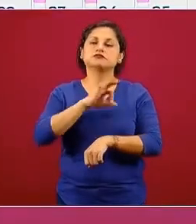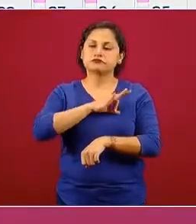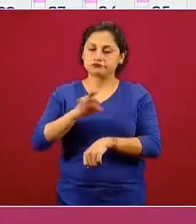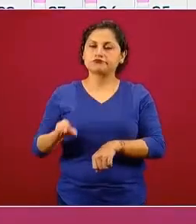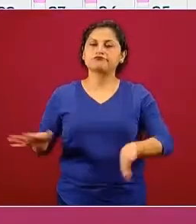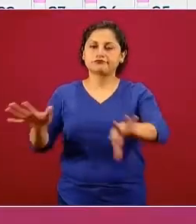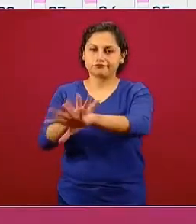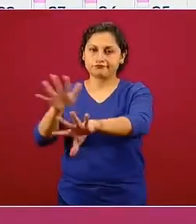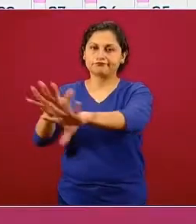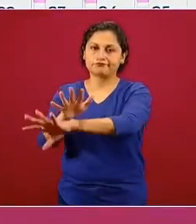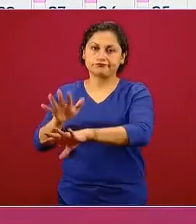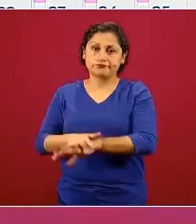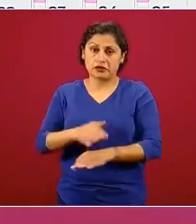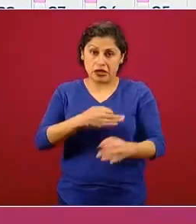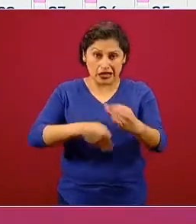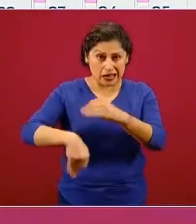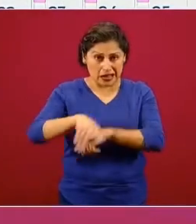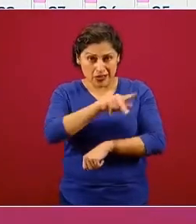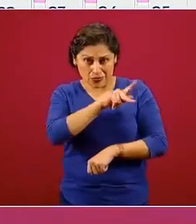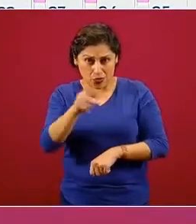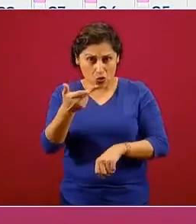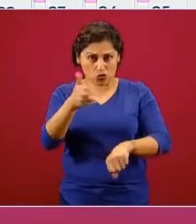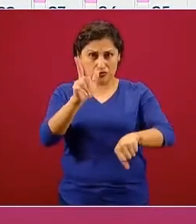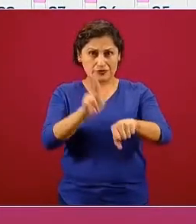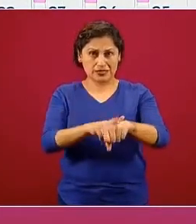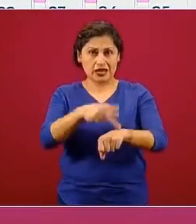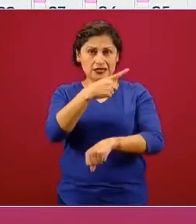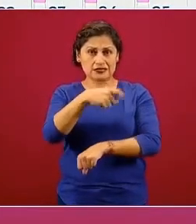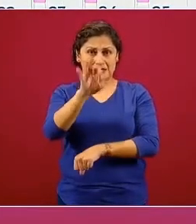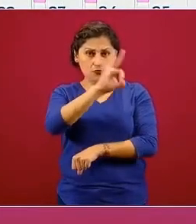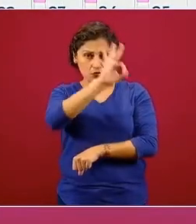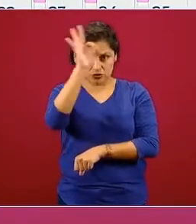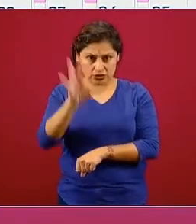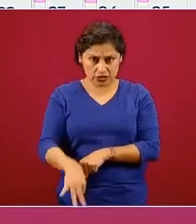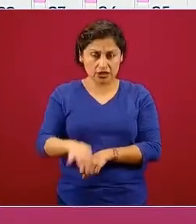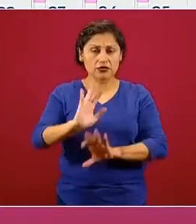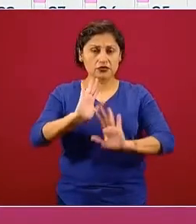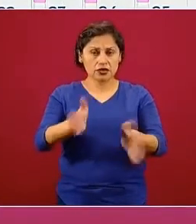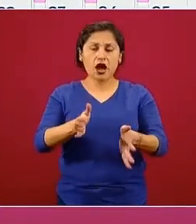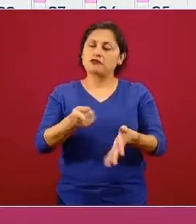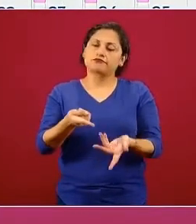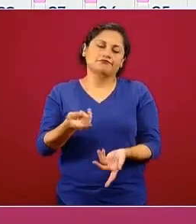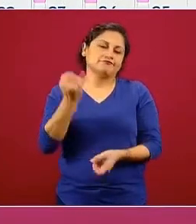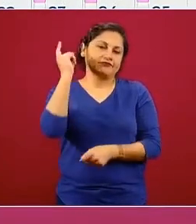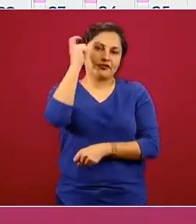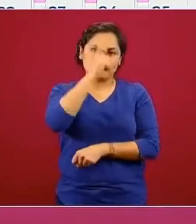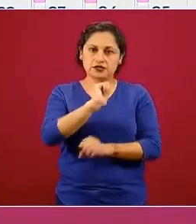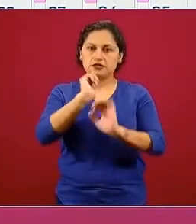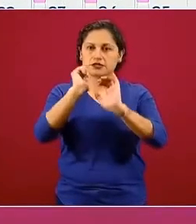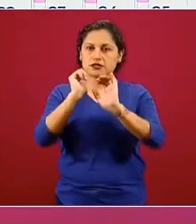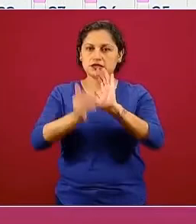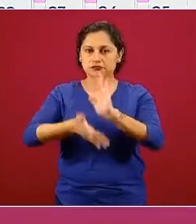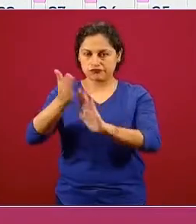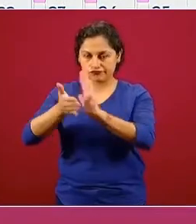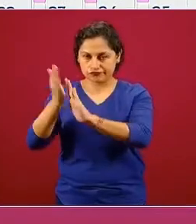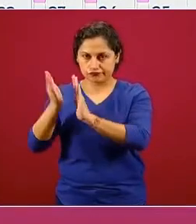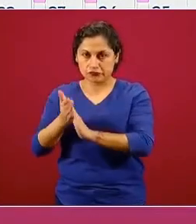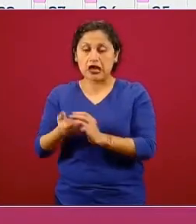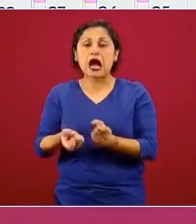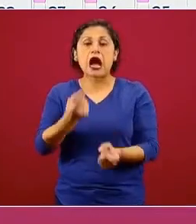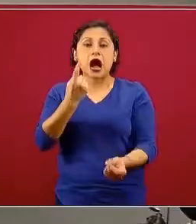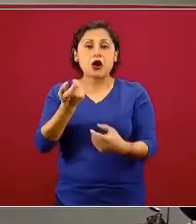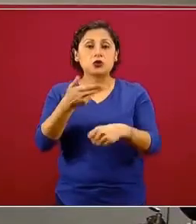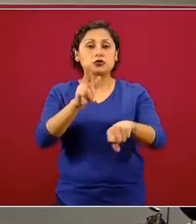son hospitales permanentes, desde luego no se puede construir tan rápido hospitales, en algunos casos han sido unidades temporales o se ha